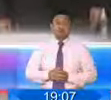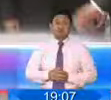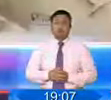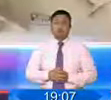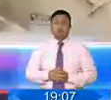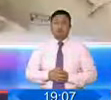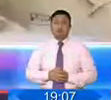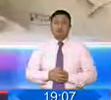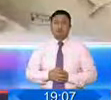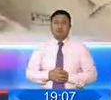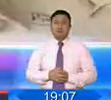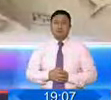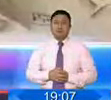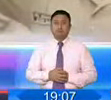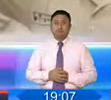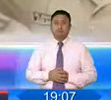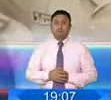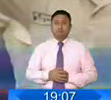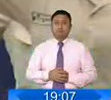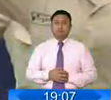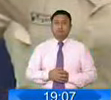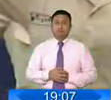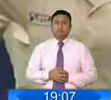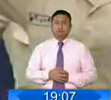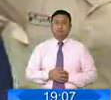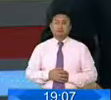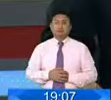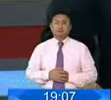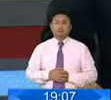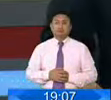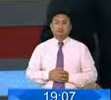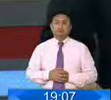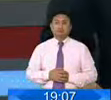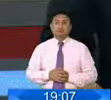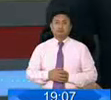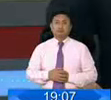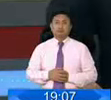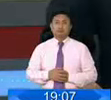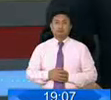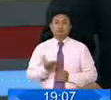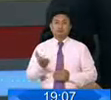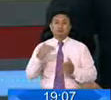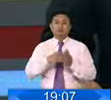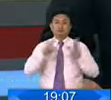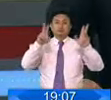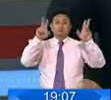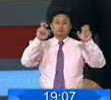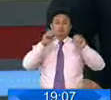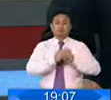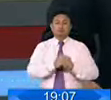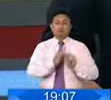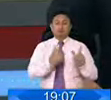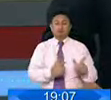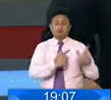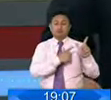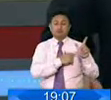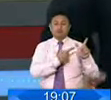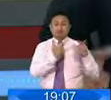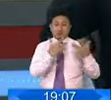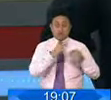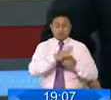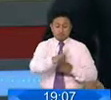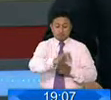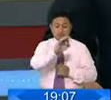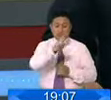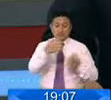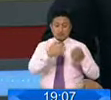la gobernanza, informó Jorge Escobar. Y retomamos el tema de los militares que fueron encontrados, de esta